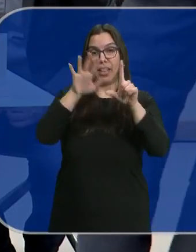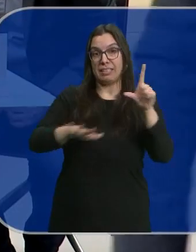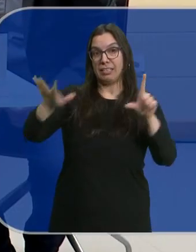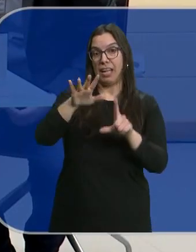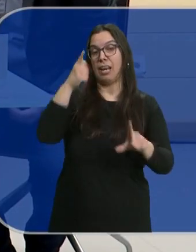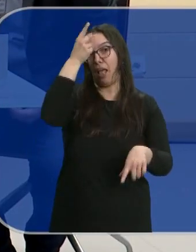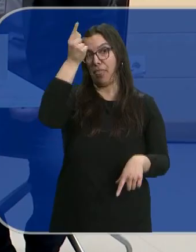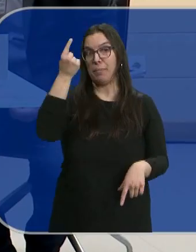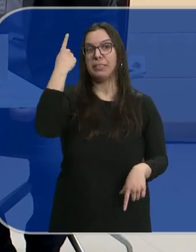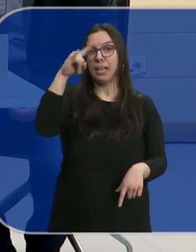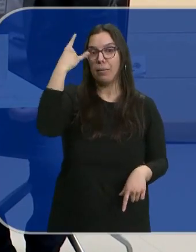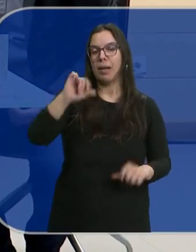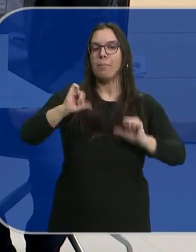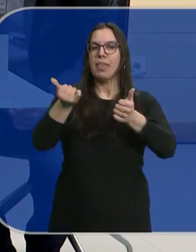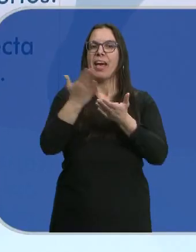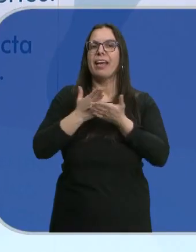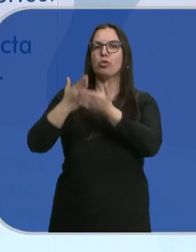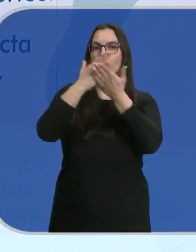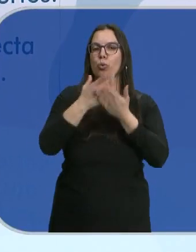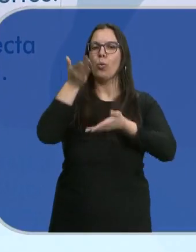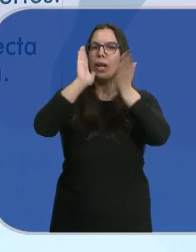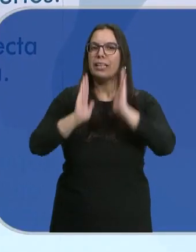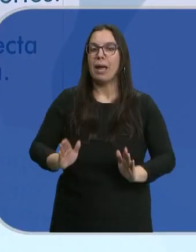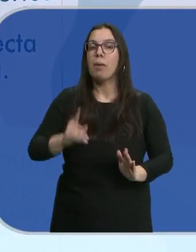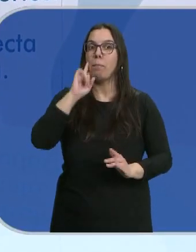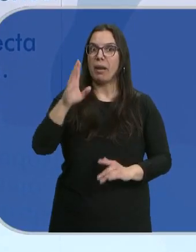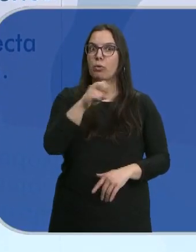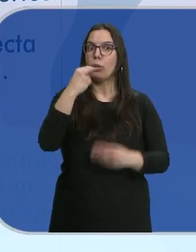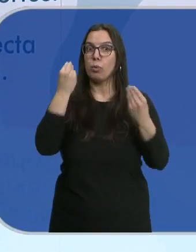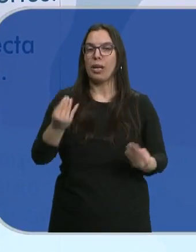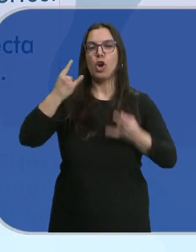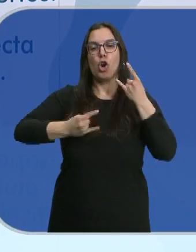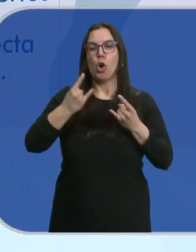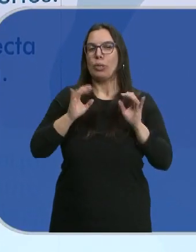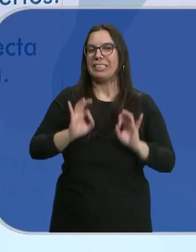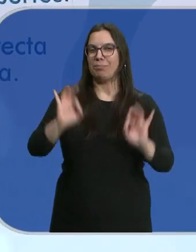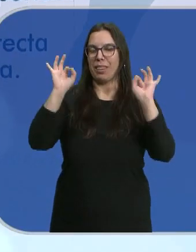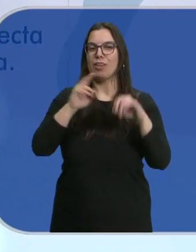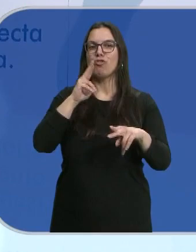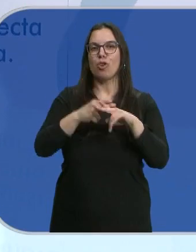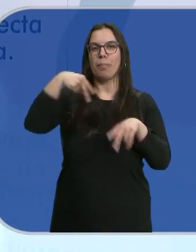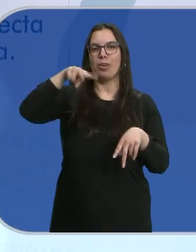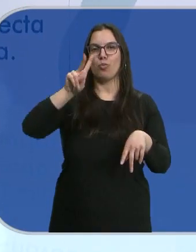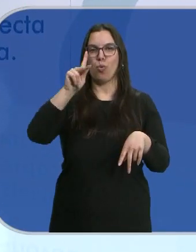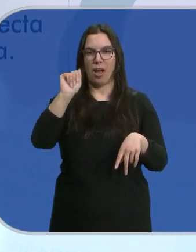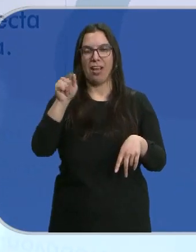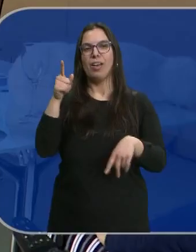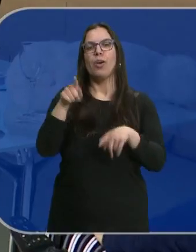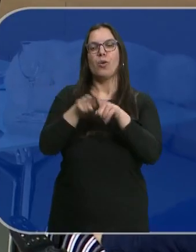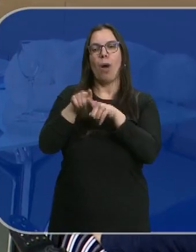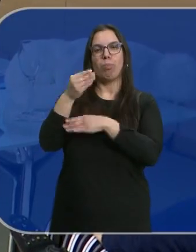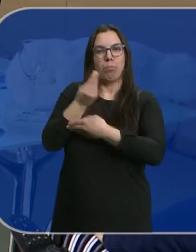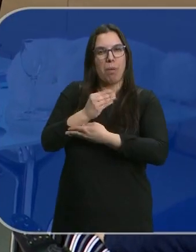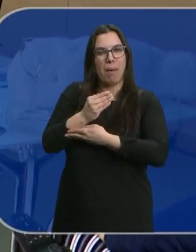de Salamanca pone en marcha un estudio sobre una de las terapias más prometedoras, un robot muy particular. Se llama Nuka y es una foca